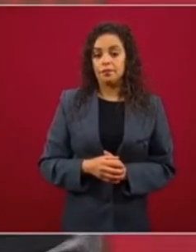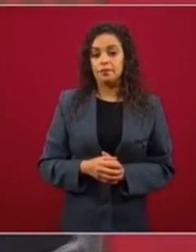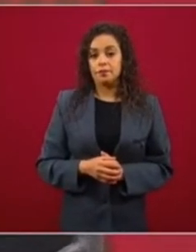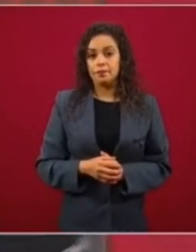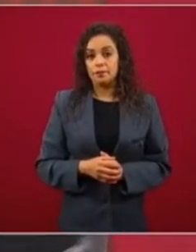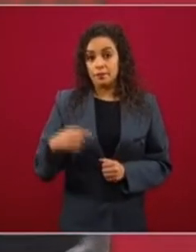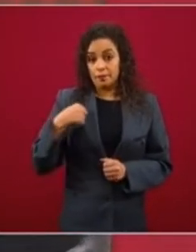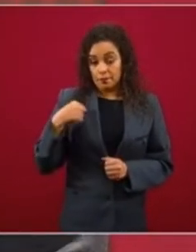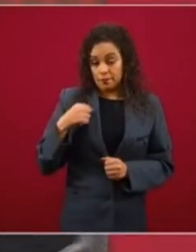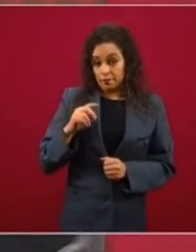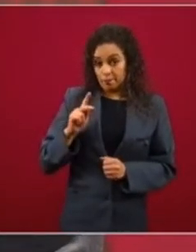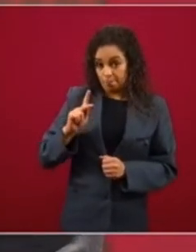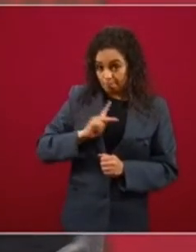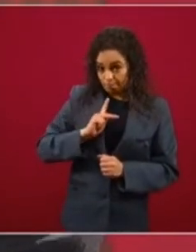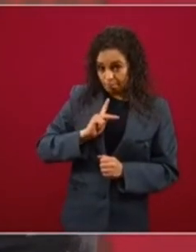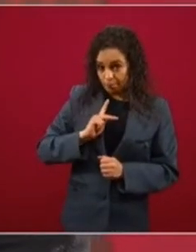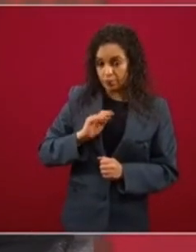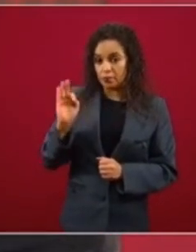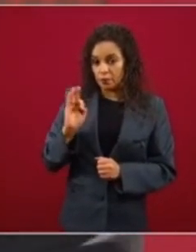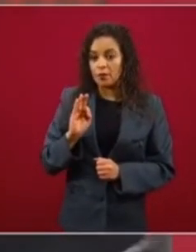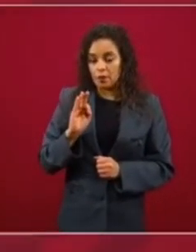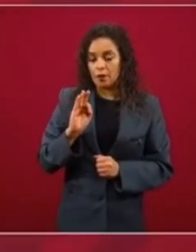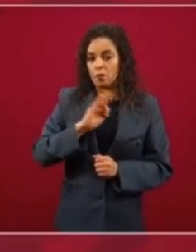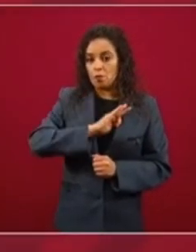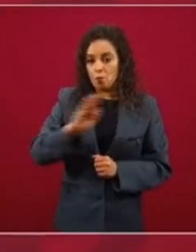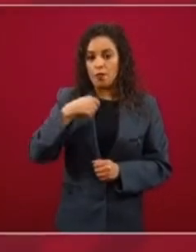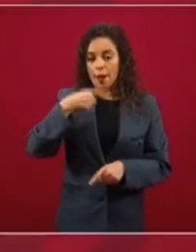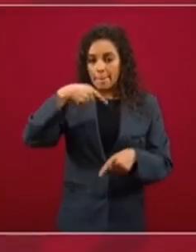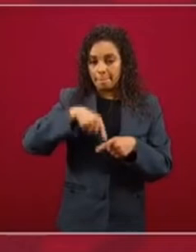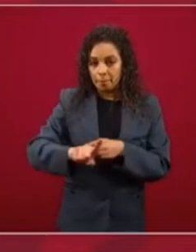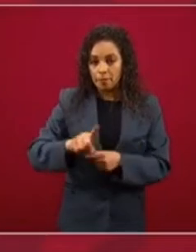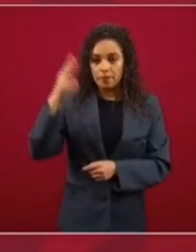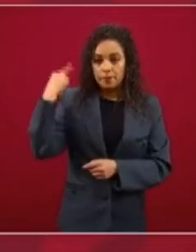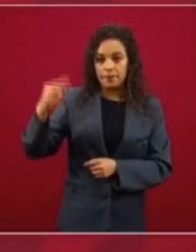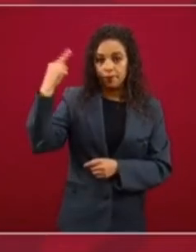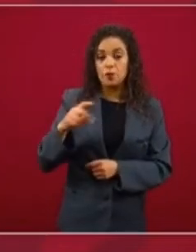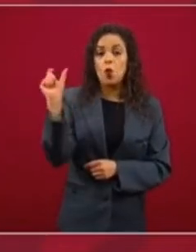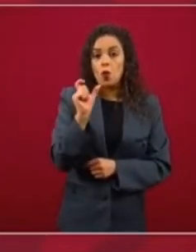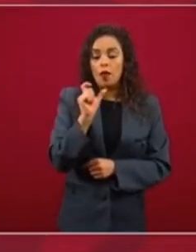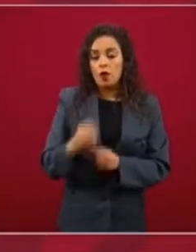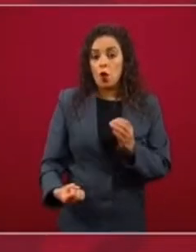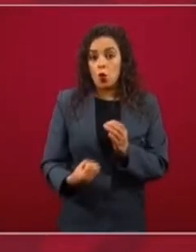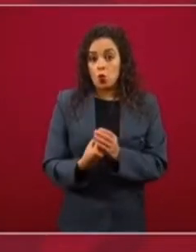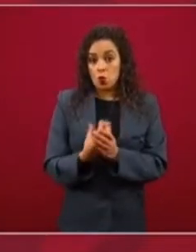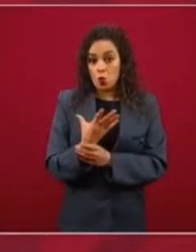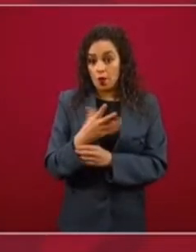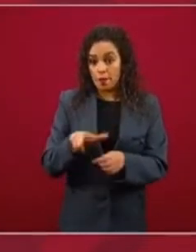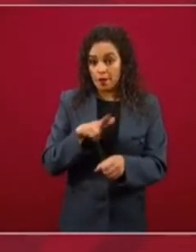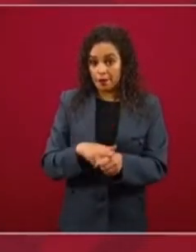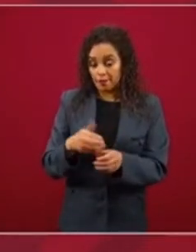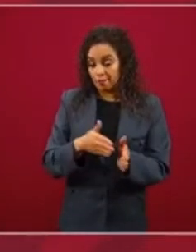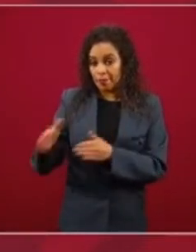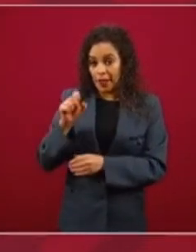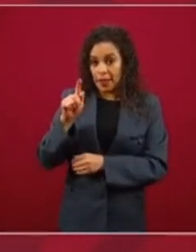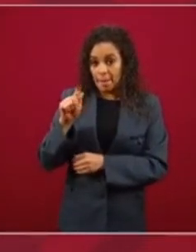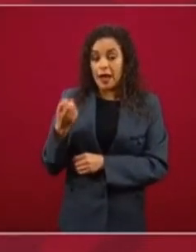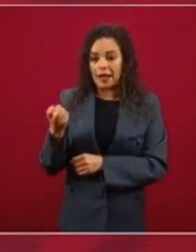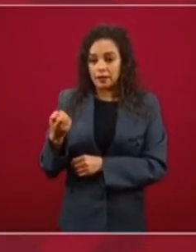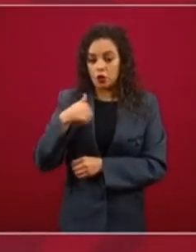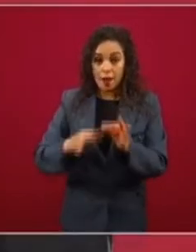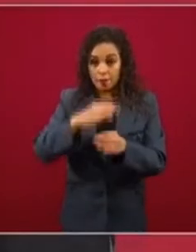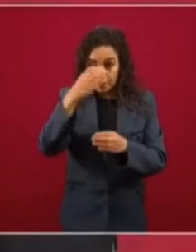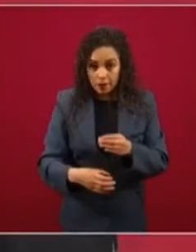que salga a partir de el inicio de la nueva etapa. Tengo que estar aquí hasta el